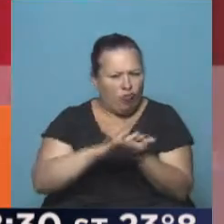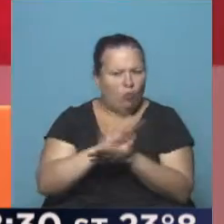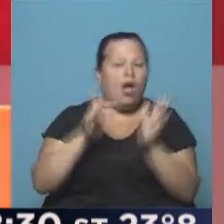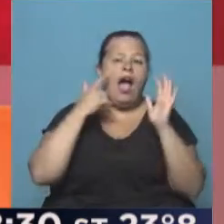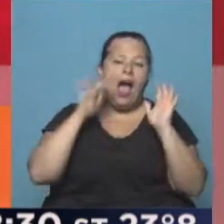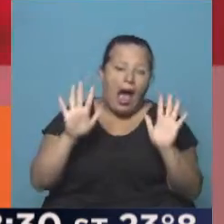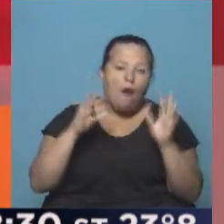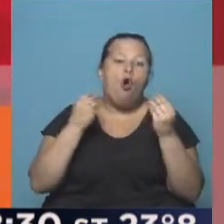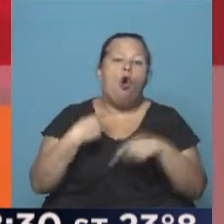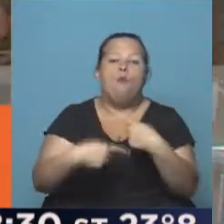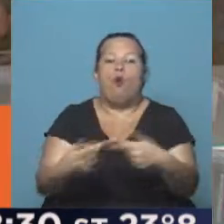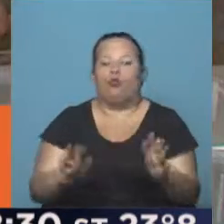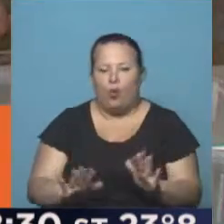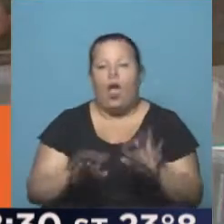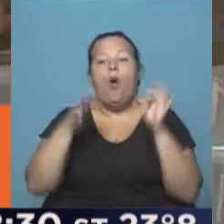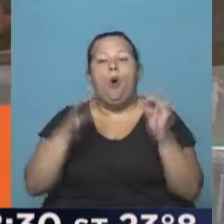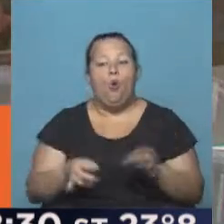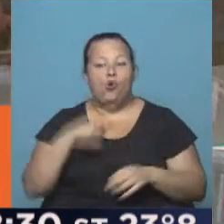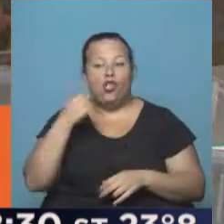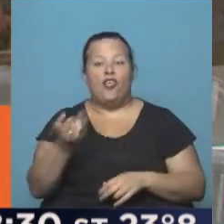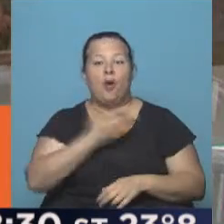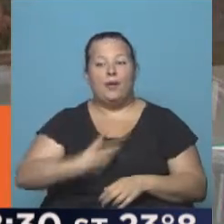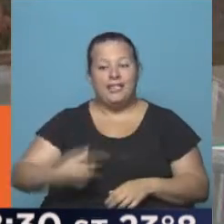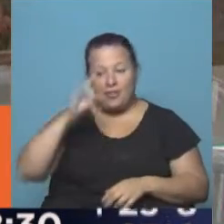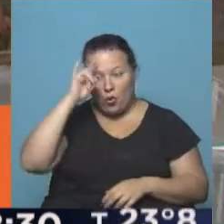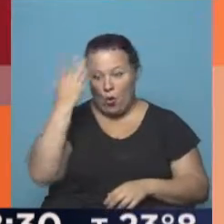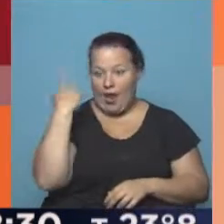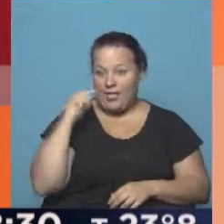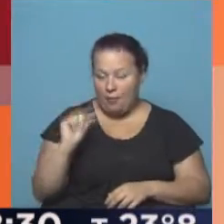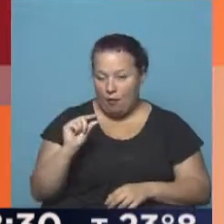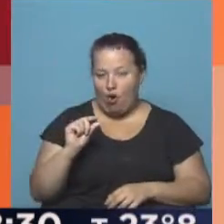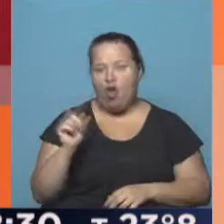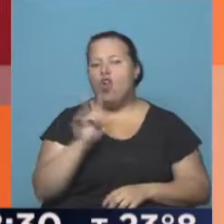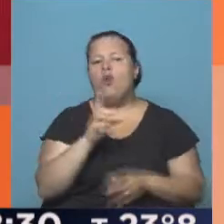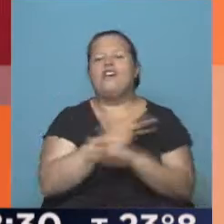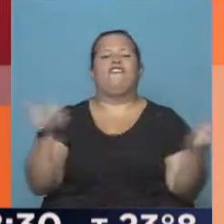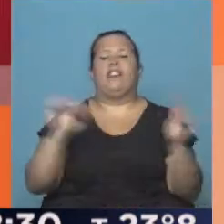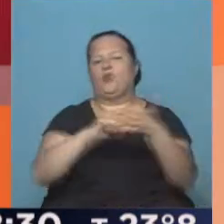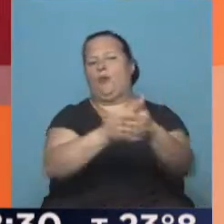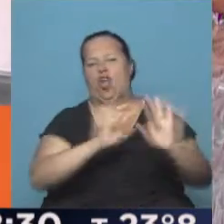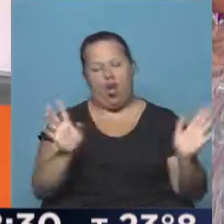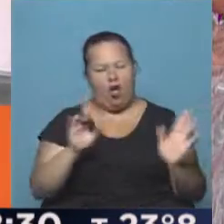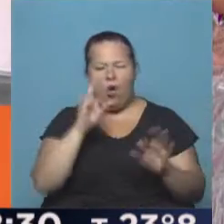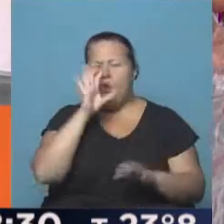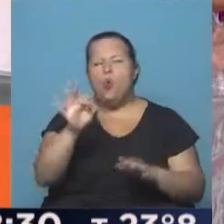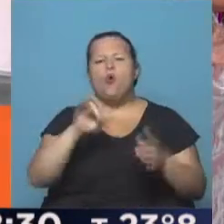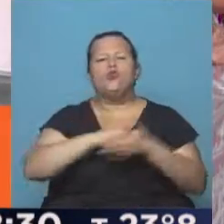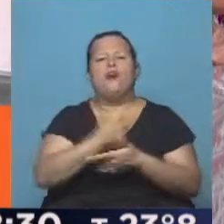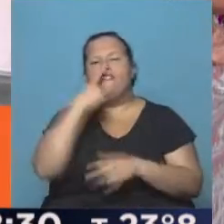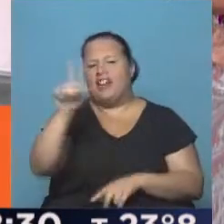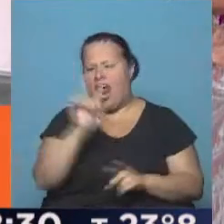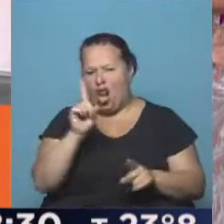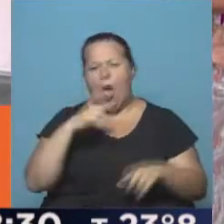veremos cómo sigue, ¿no? Justamente es lo que ha dicho Tabaré, ¿no? En las últimas horas. No es definitiva. Nunca la suspensión es